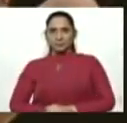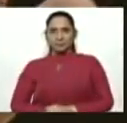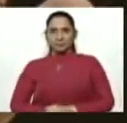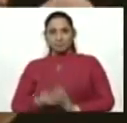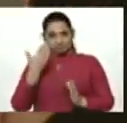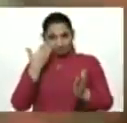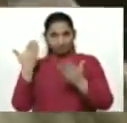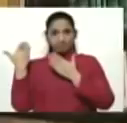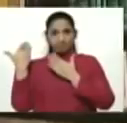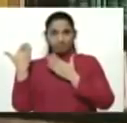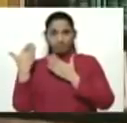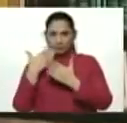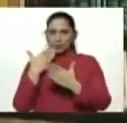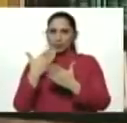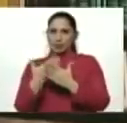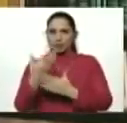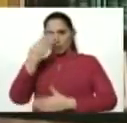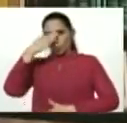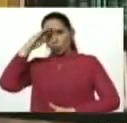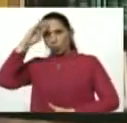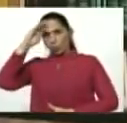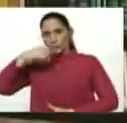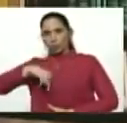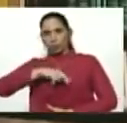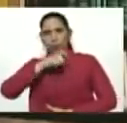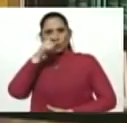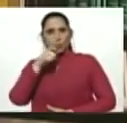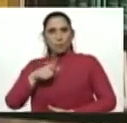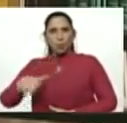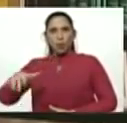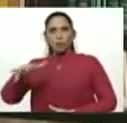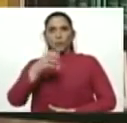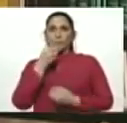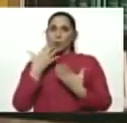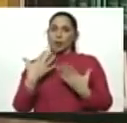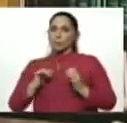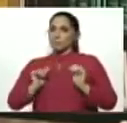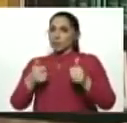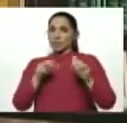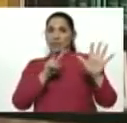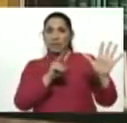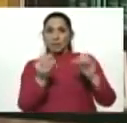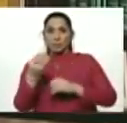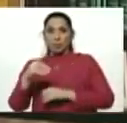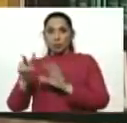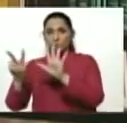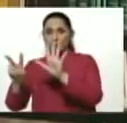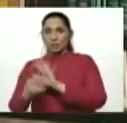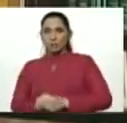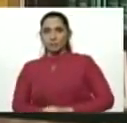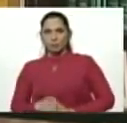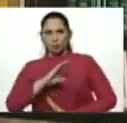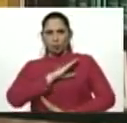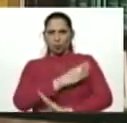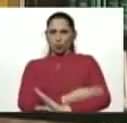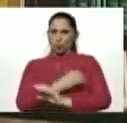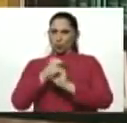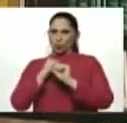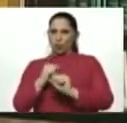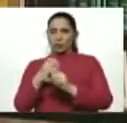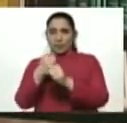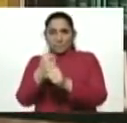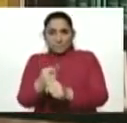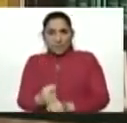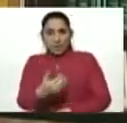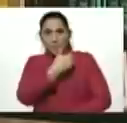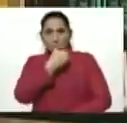Allí, muchas gracias a Cuba, a nuestro pueblo. Bueno, arranca el 7x7, con fuerza. Espero lo mejor